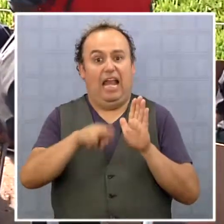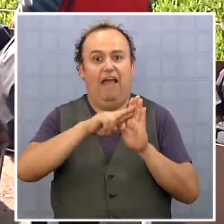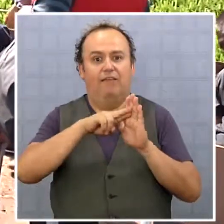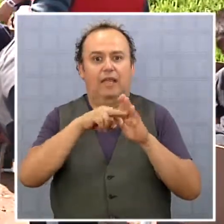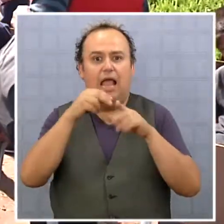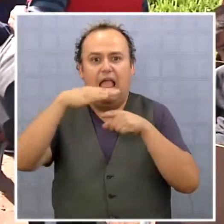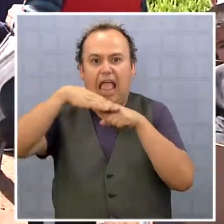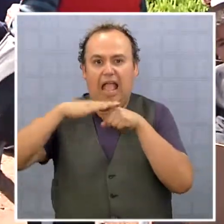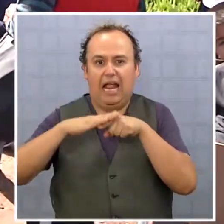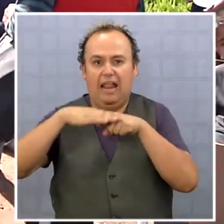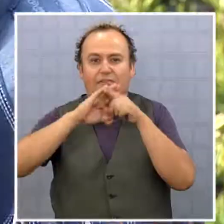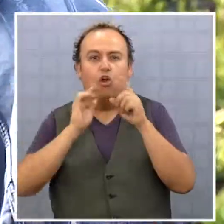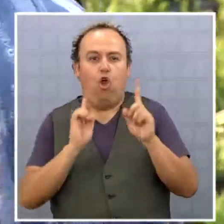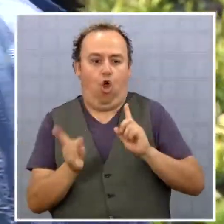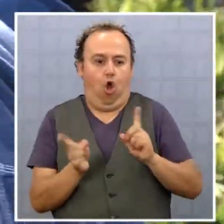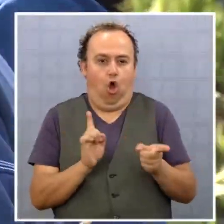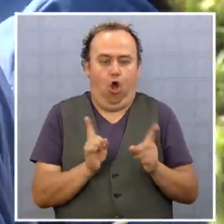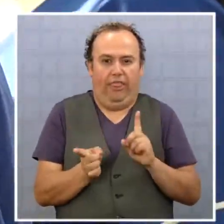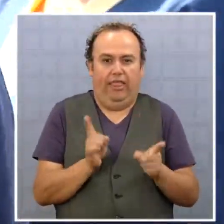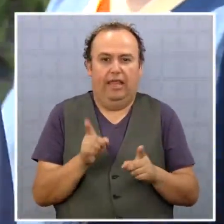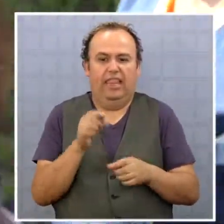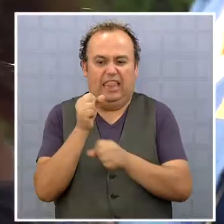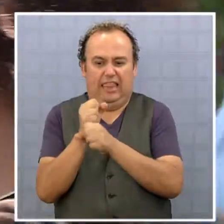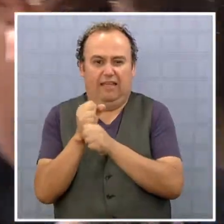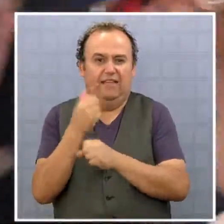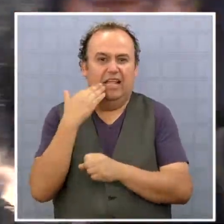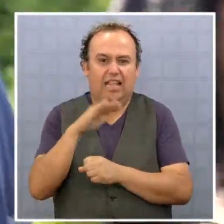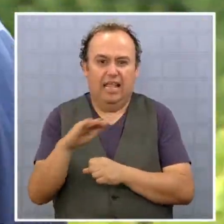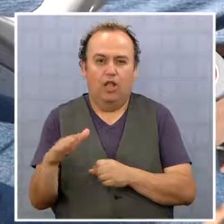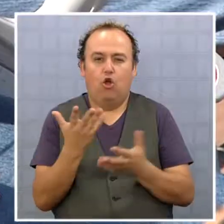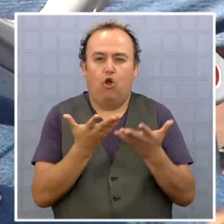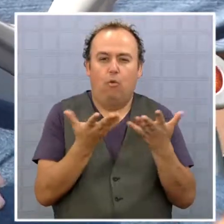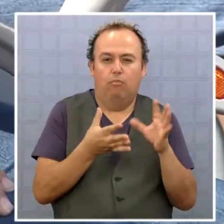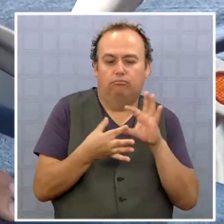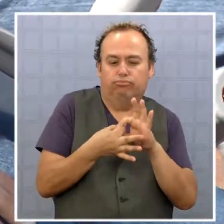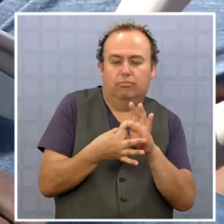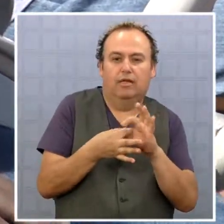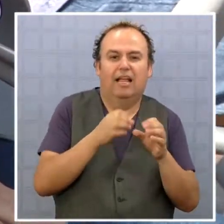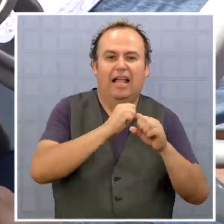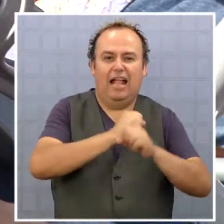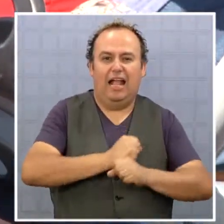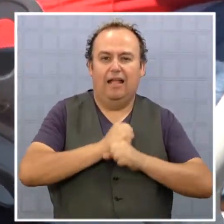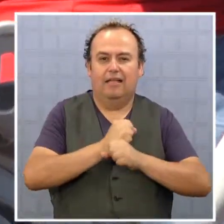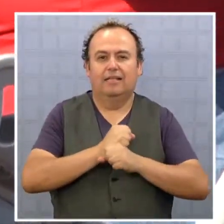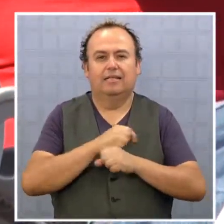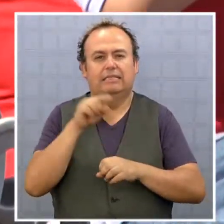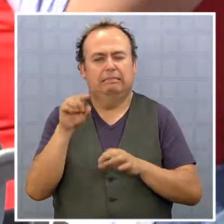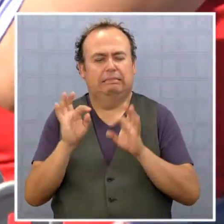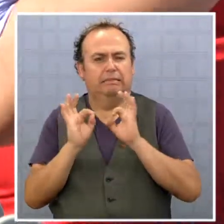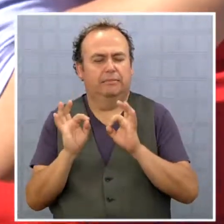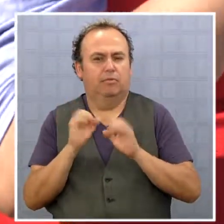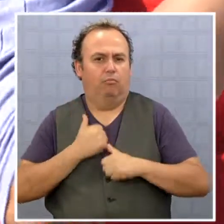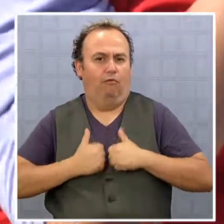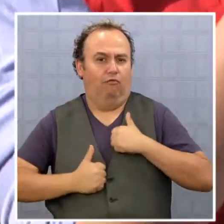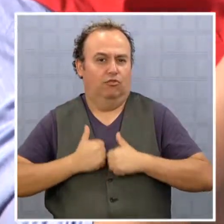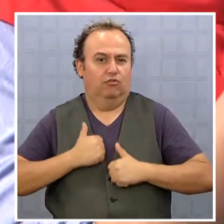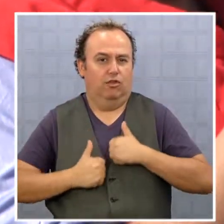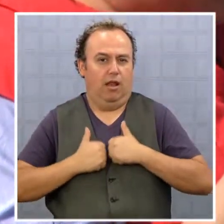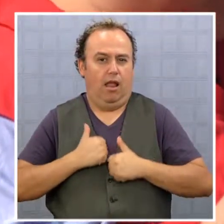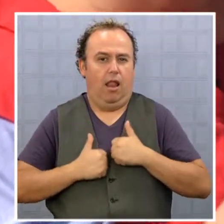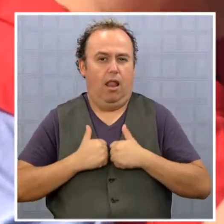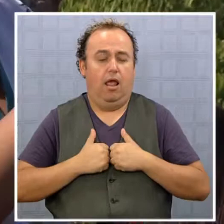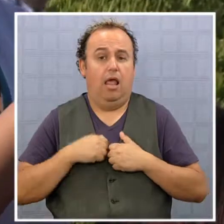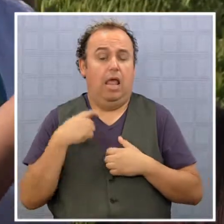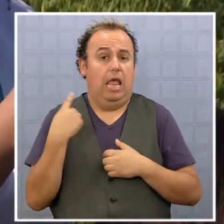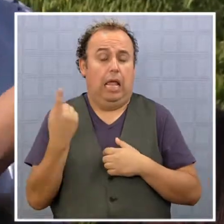y la coordinación que se logra en el trabajo integral de niño y caballo, como lo esclarece la terapeuta especializada.